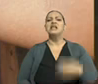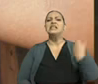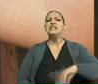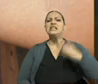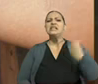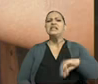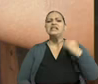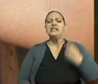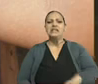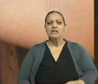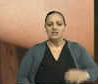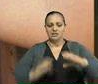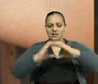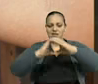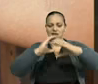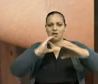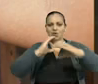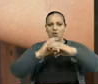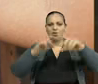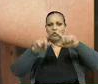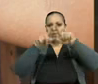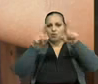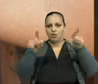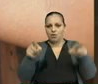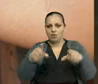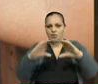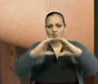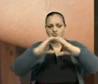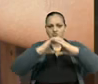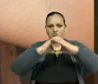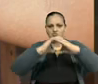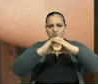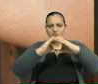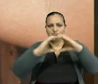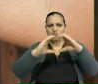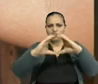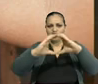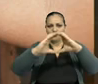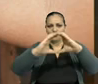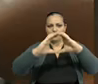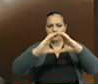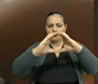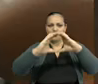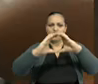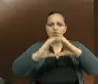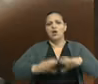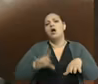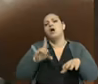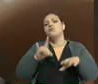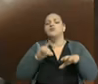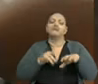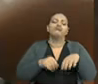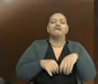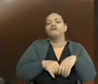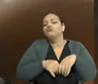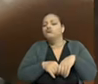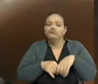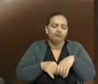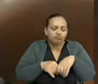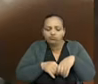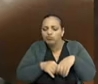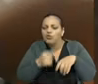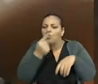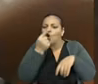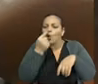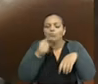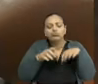son para el agua. De esos. Para agua potable. Curiosando de pronto, como ¡ay, pobrecita!